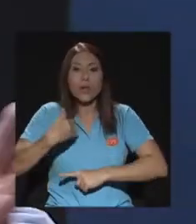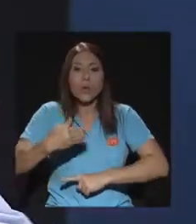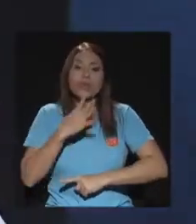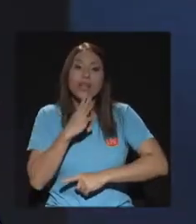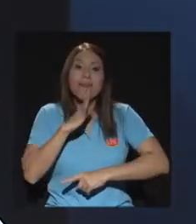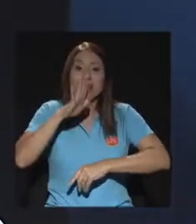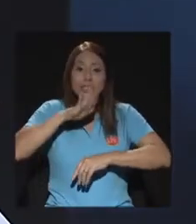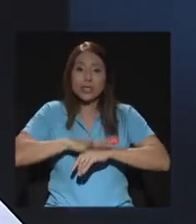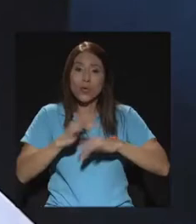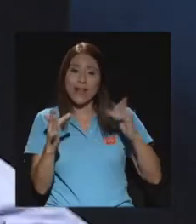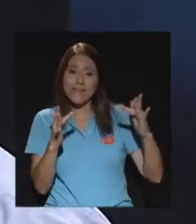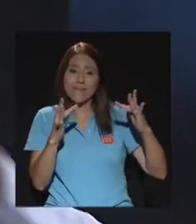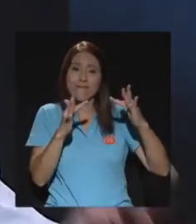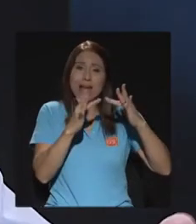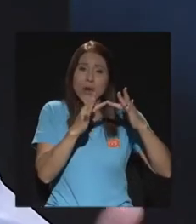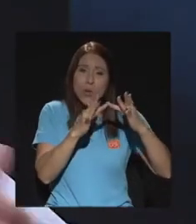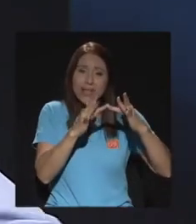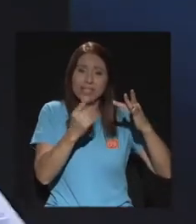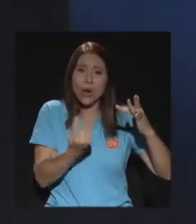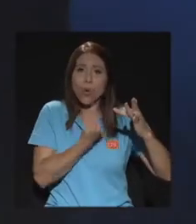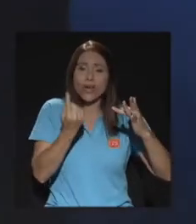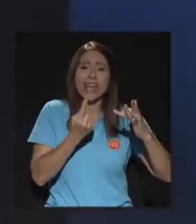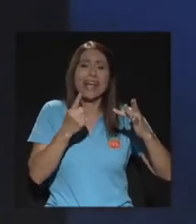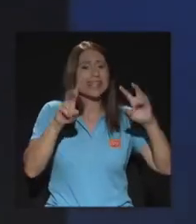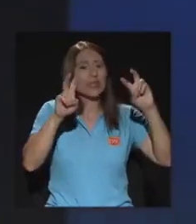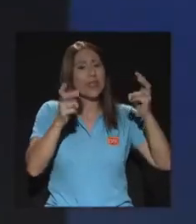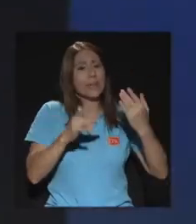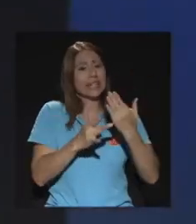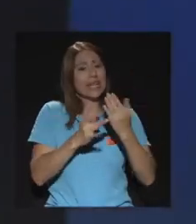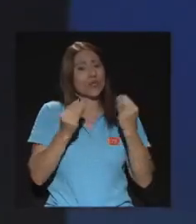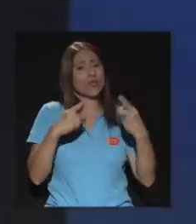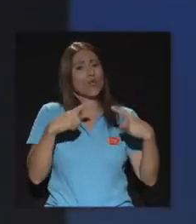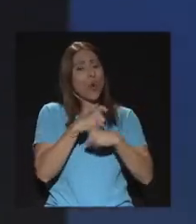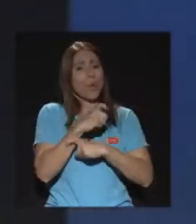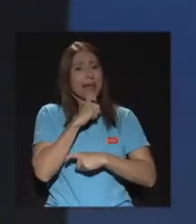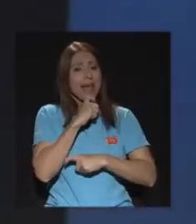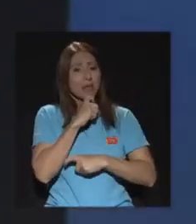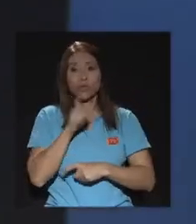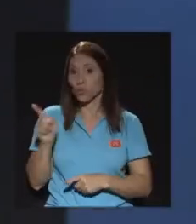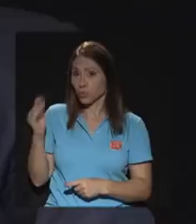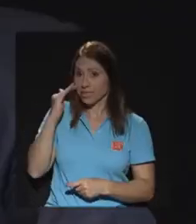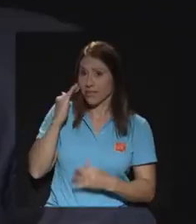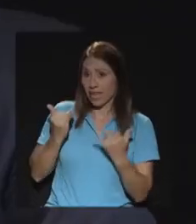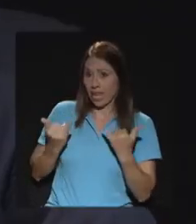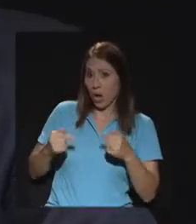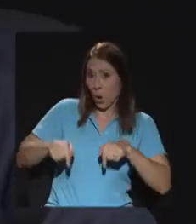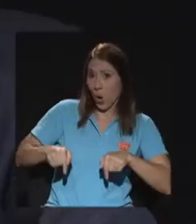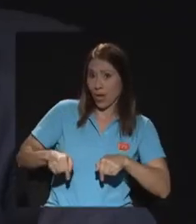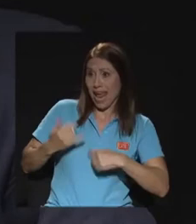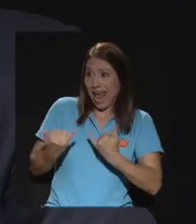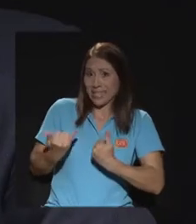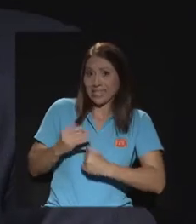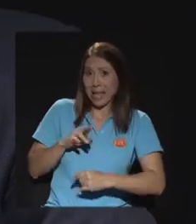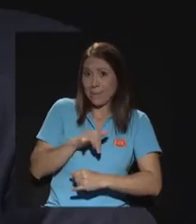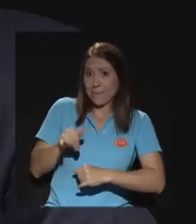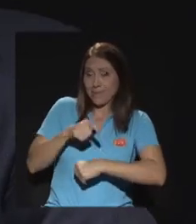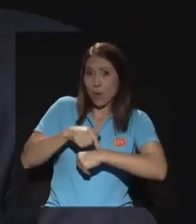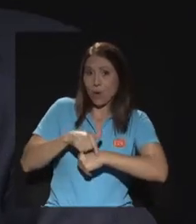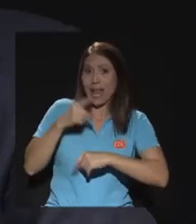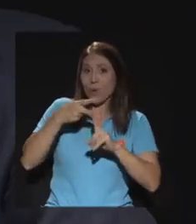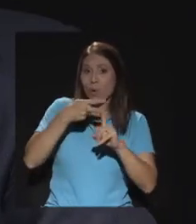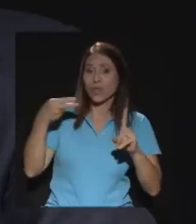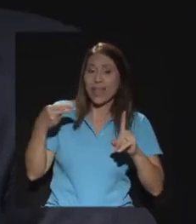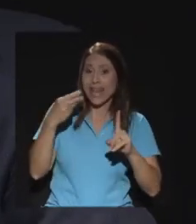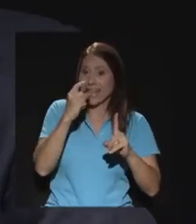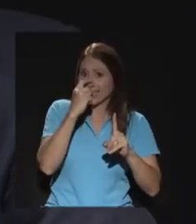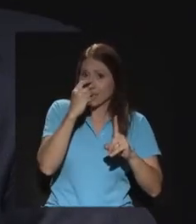frecuencia única, que son temas muy técnicos, don Antonio, muy complicados. Usted sabe que hoy, a esta hora, en un hotel en Escazú, se está realizando la segunda subasta del